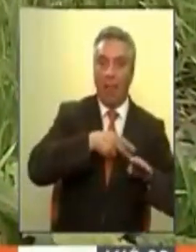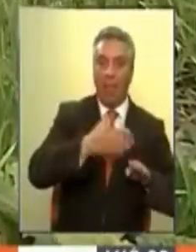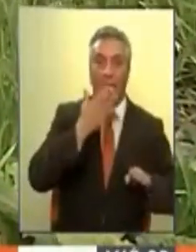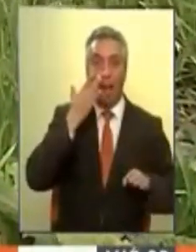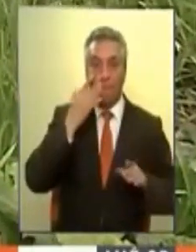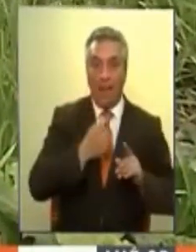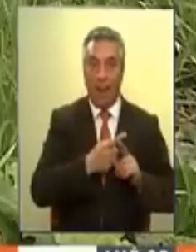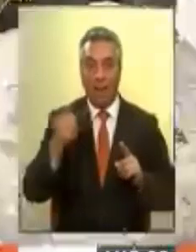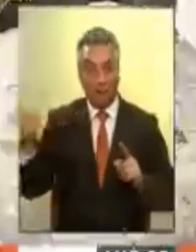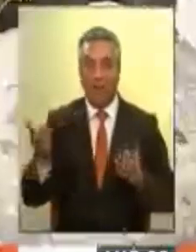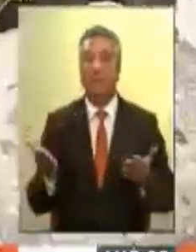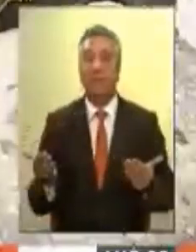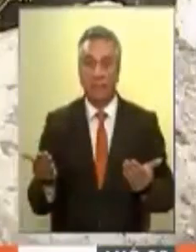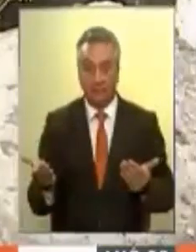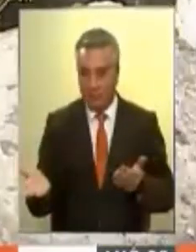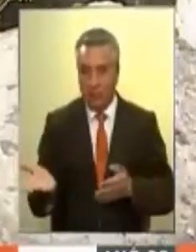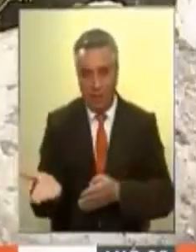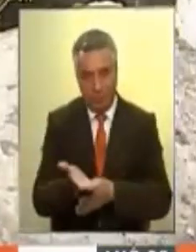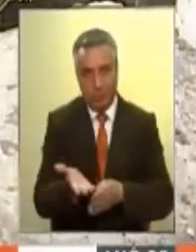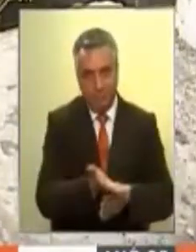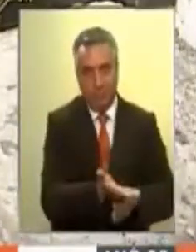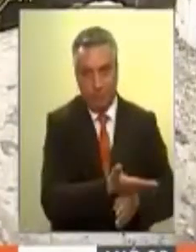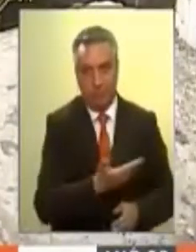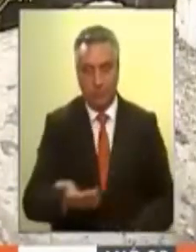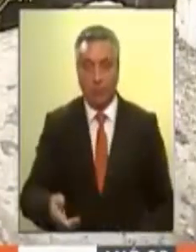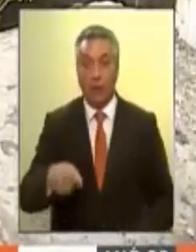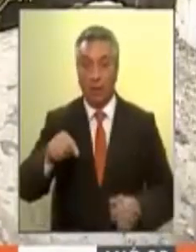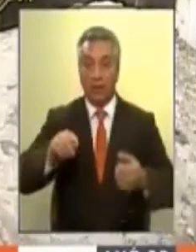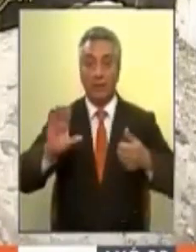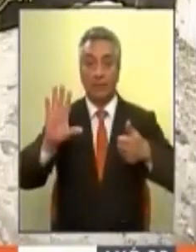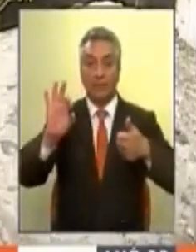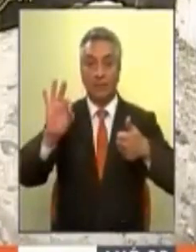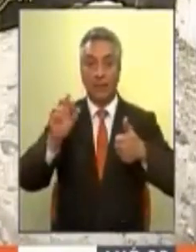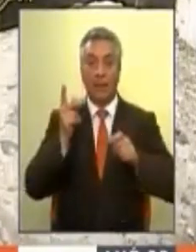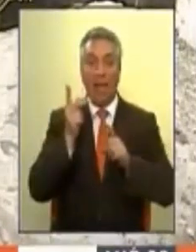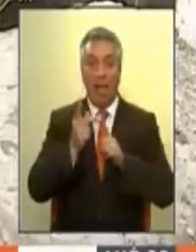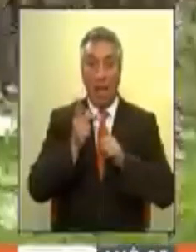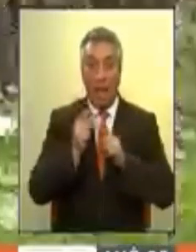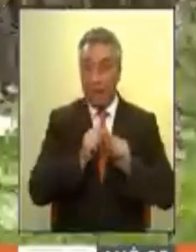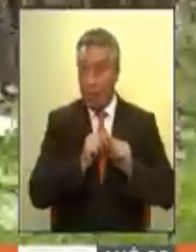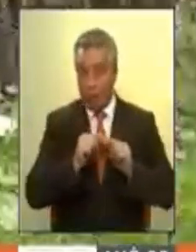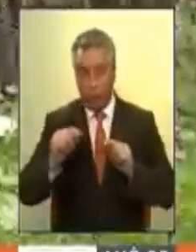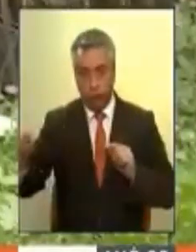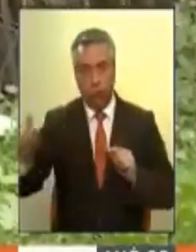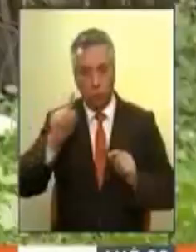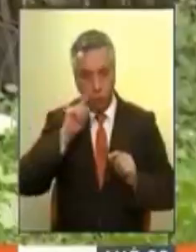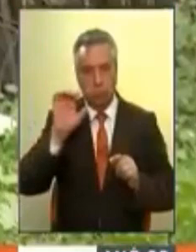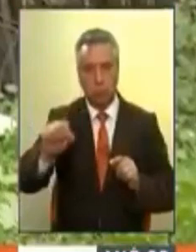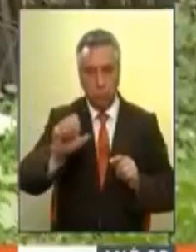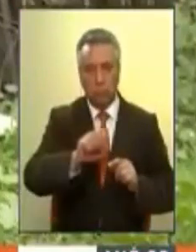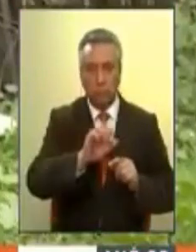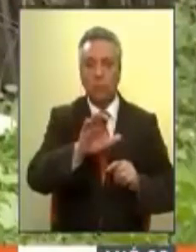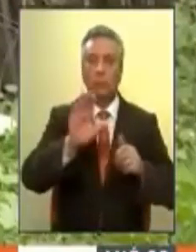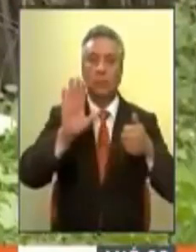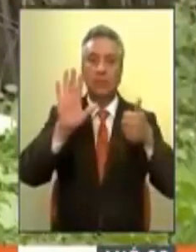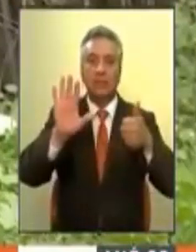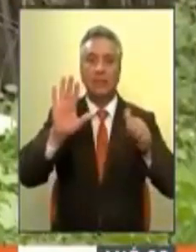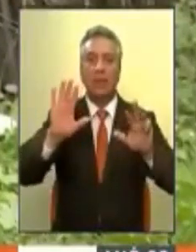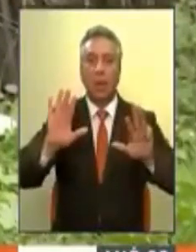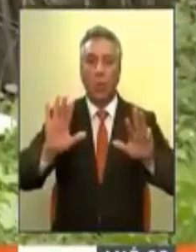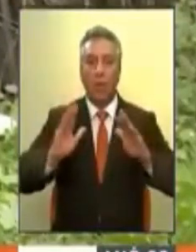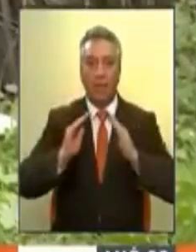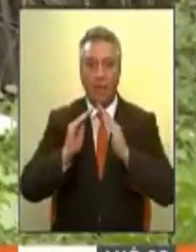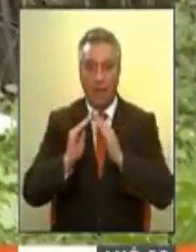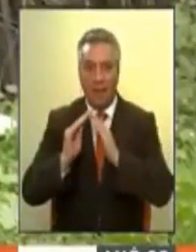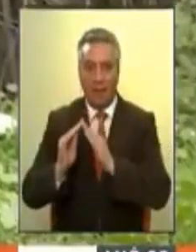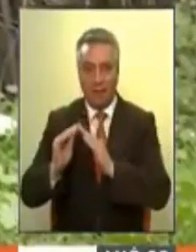de ellas. En estos 60 kilómetros hemos identificado cerca de 69 animitas y hoy ya